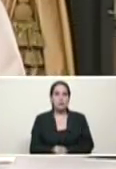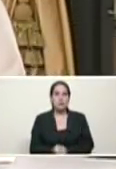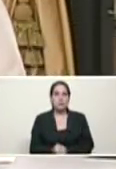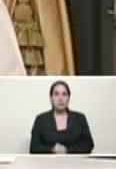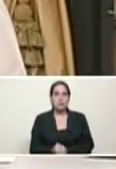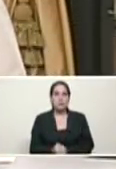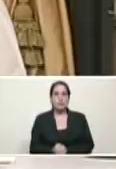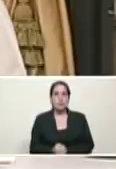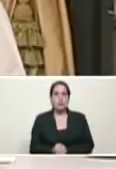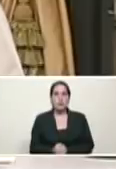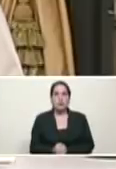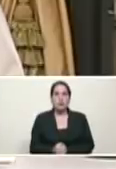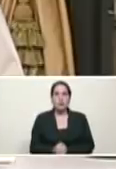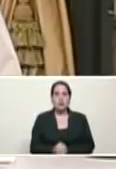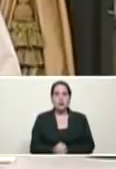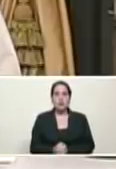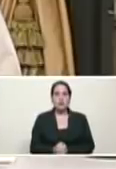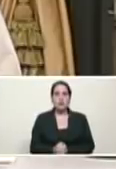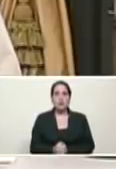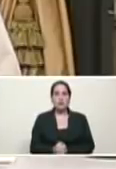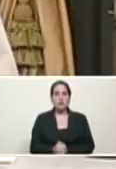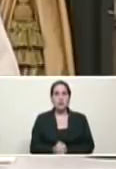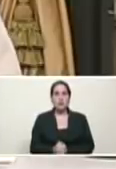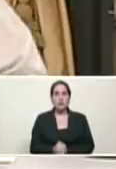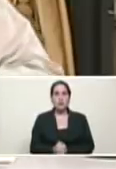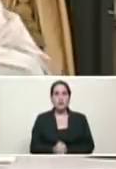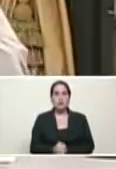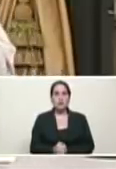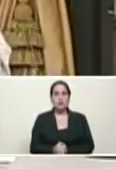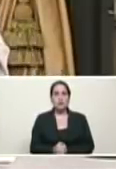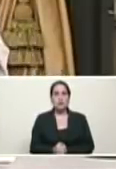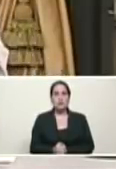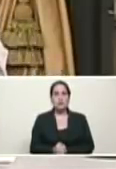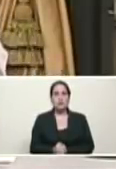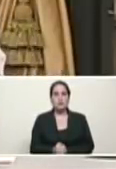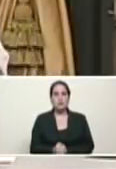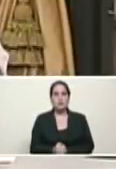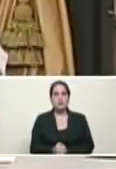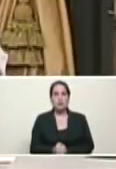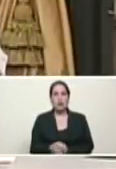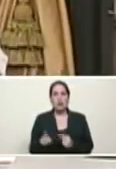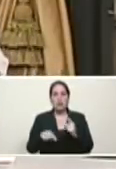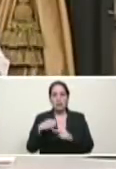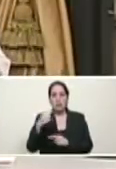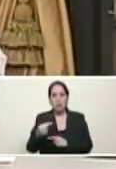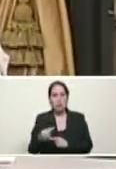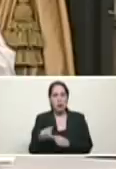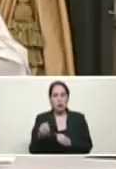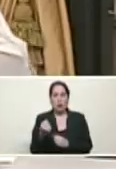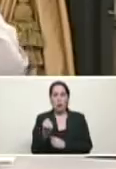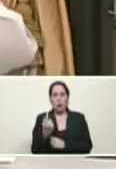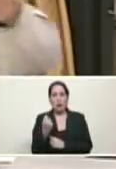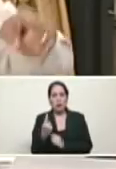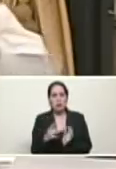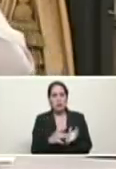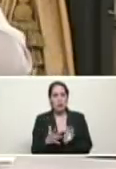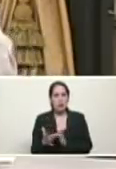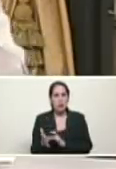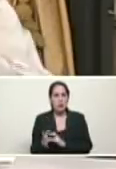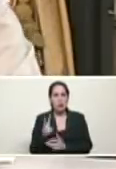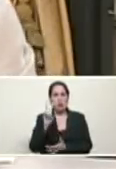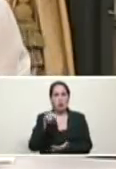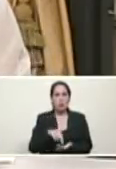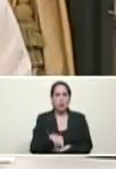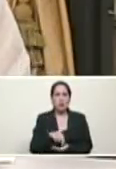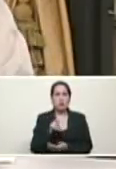Y luego se repite como comedia. Primero se presentó como tragedia, un 11 de abril del año 2002, aquí, también